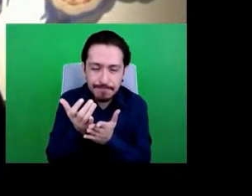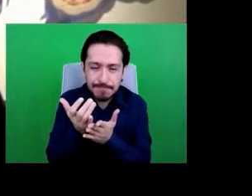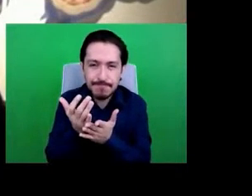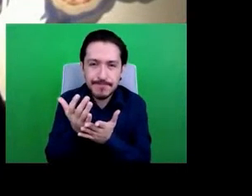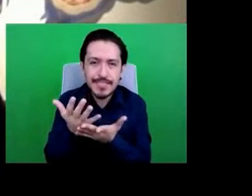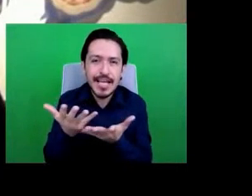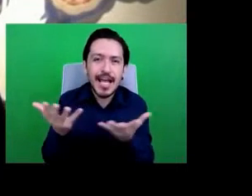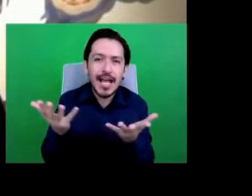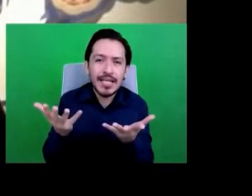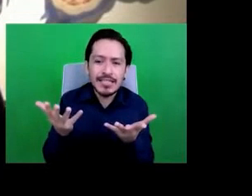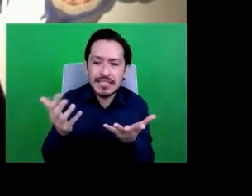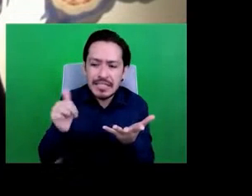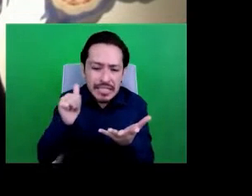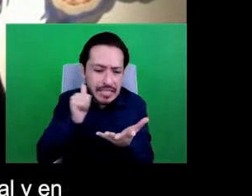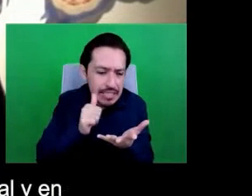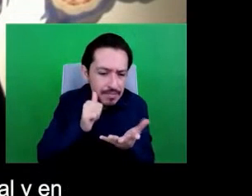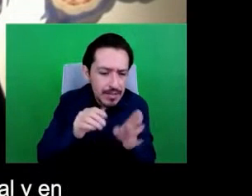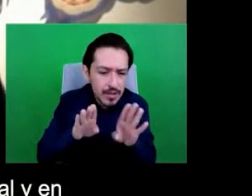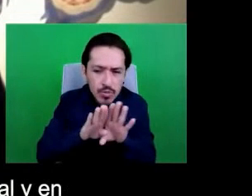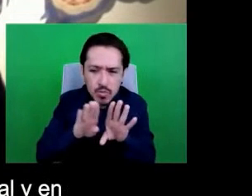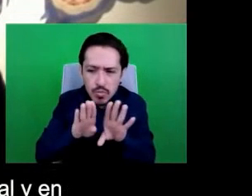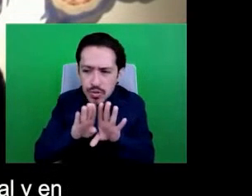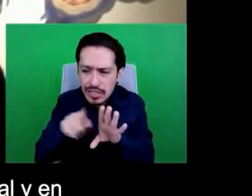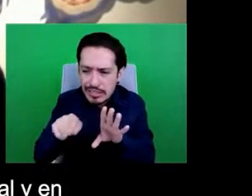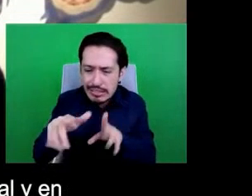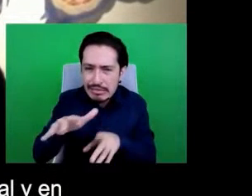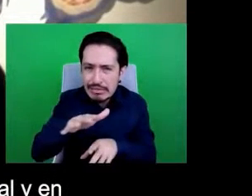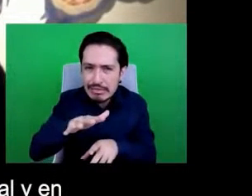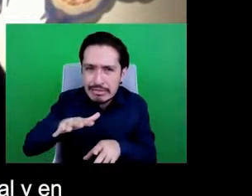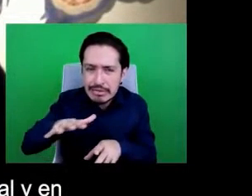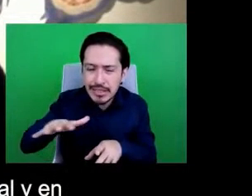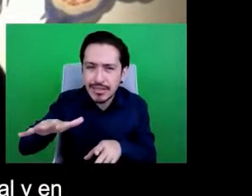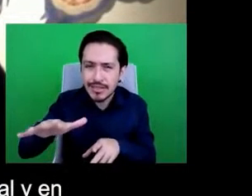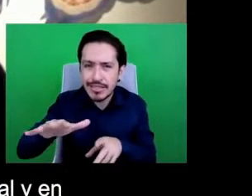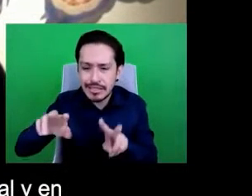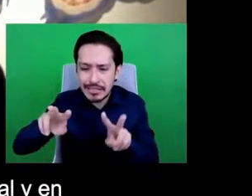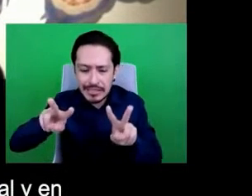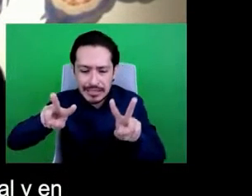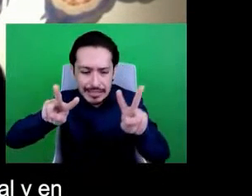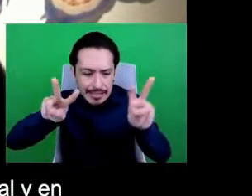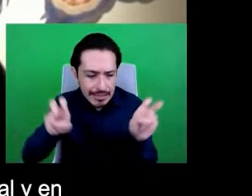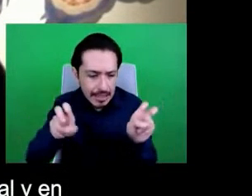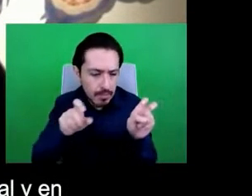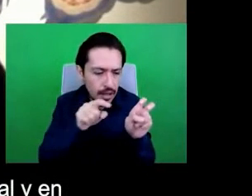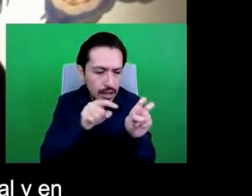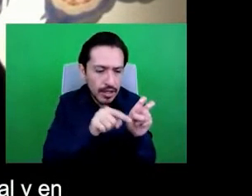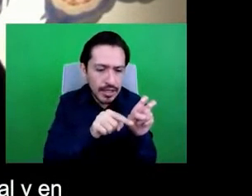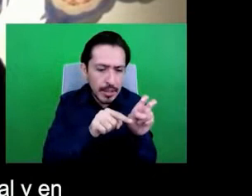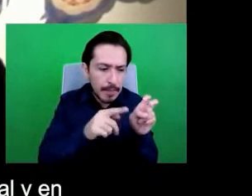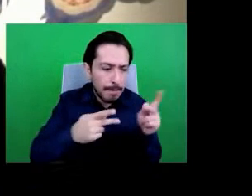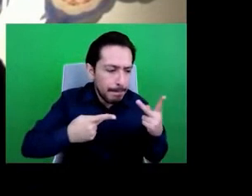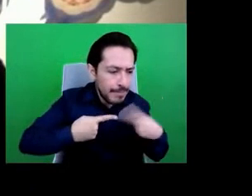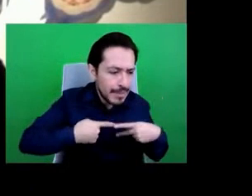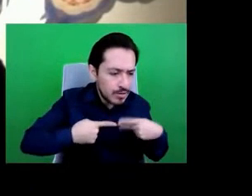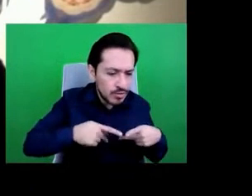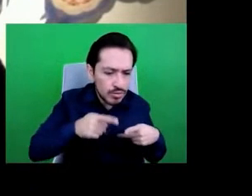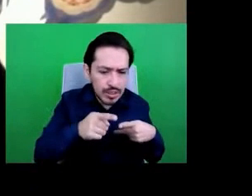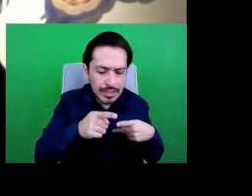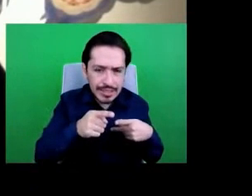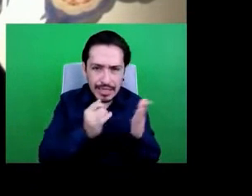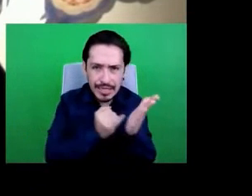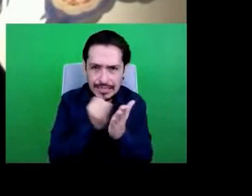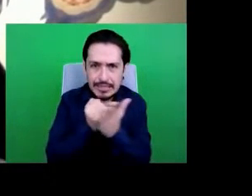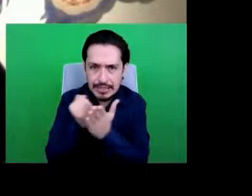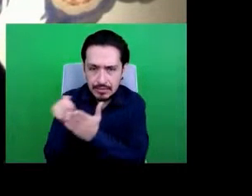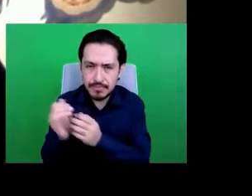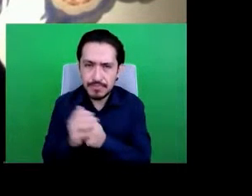contexto siempre de la guía y el acompañamiento de expertos en materia legal y en procesos legales. Pues de la